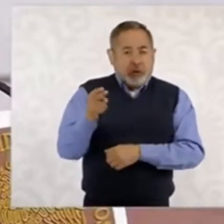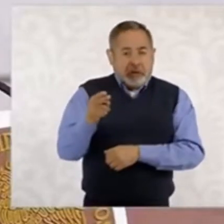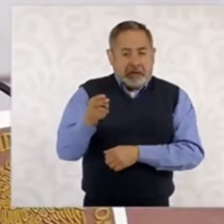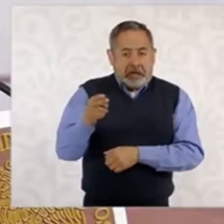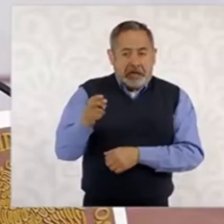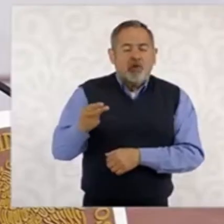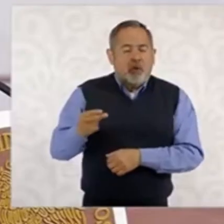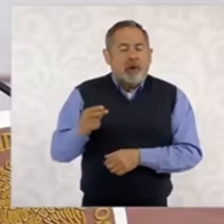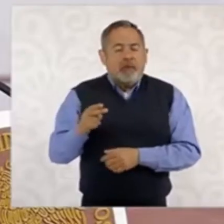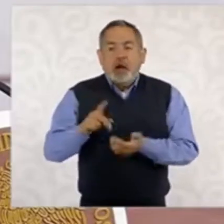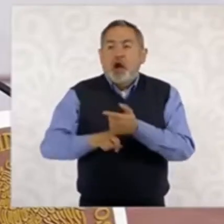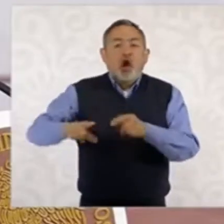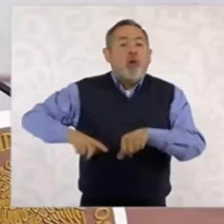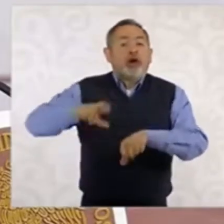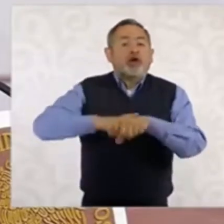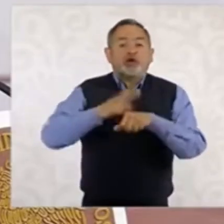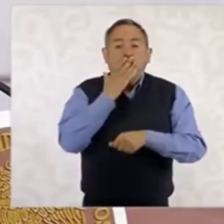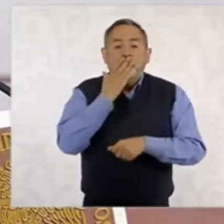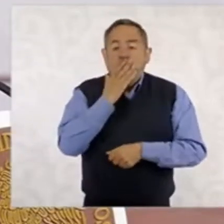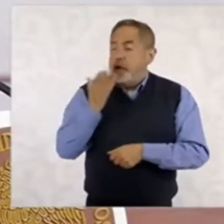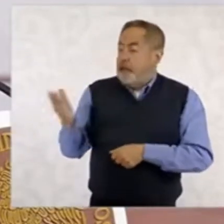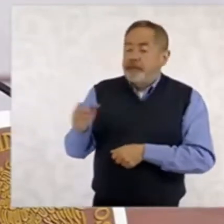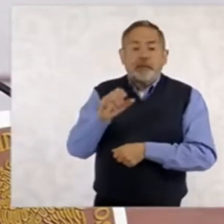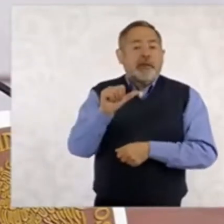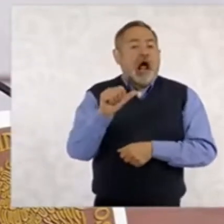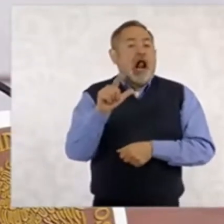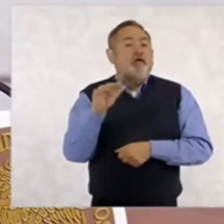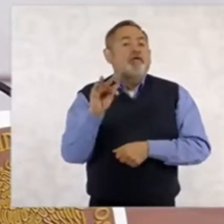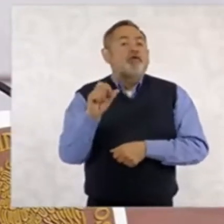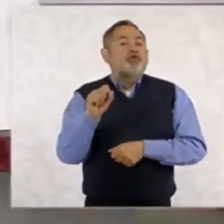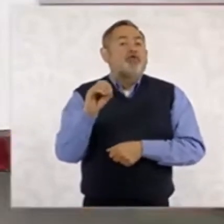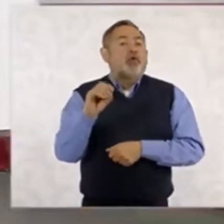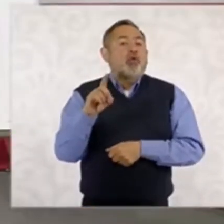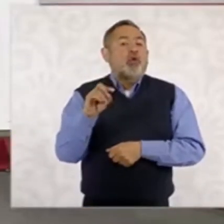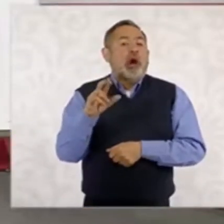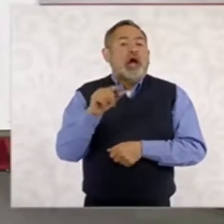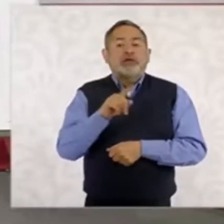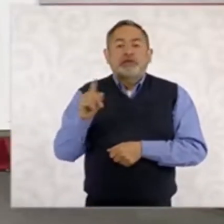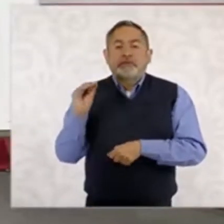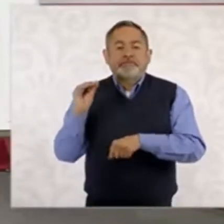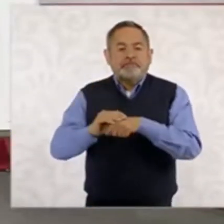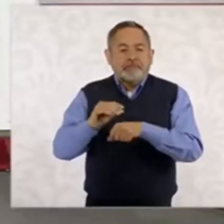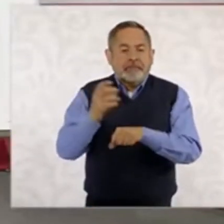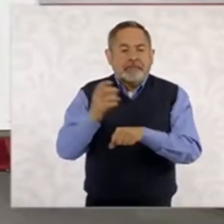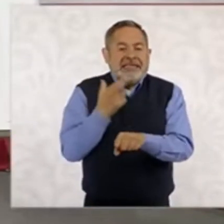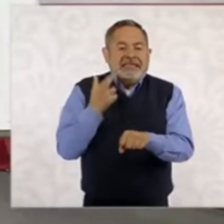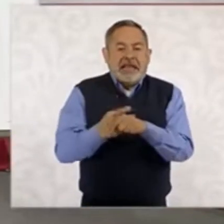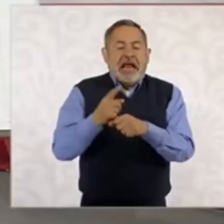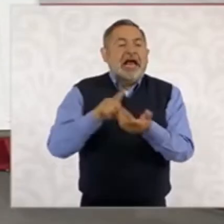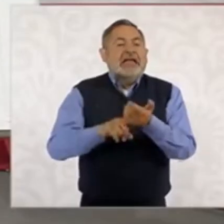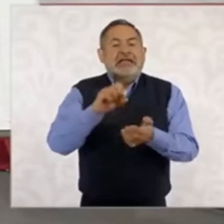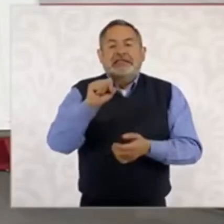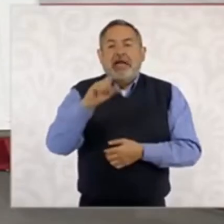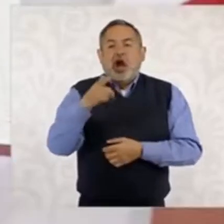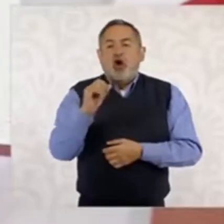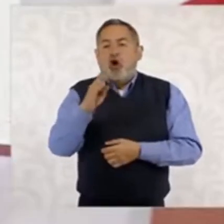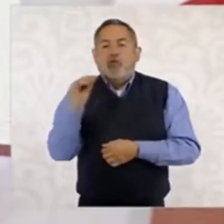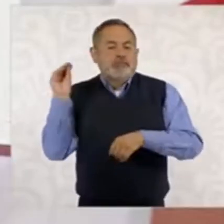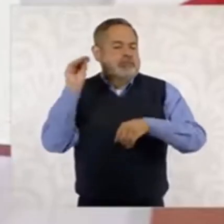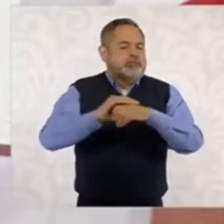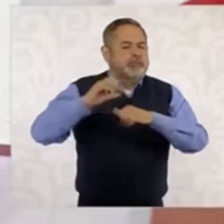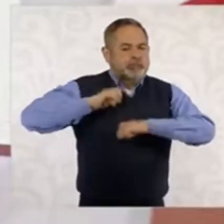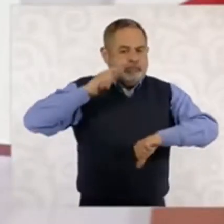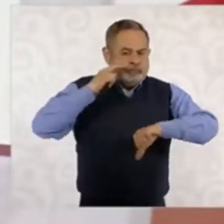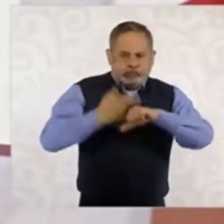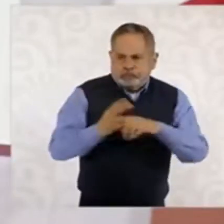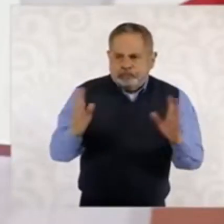cuando el gobernador de Sonora, Alfonso Durazo, llegó a la Secretaría de Gobernación en Bucareli, acompañado de los líderes